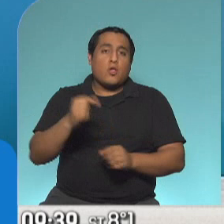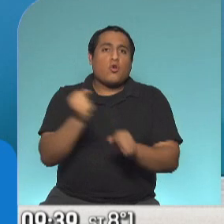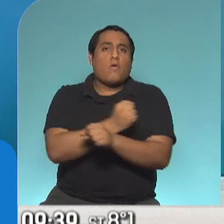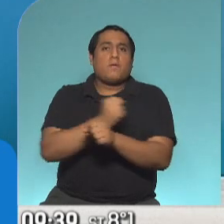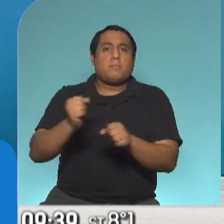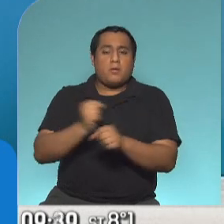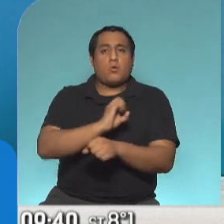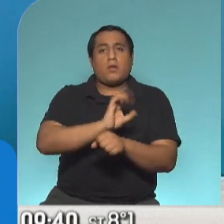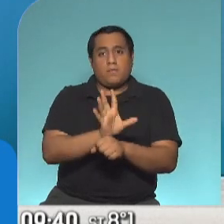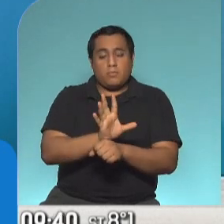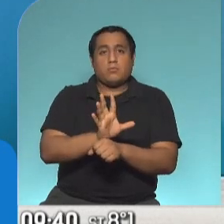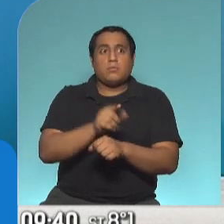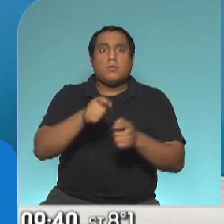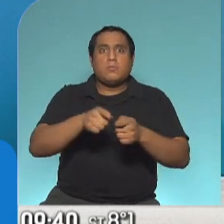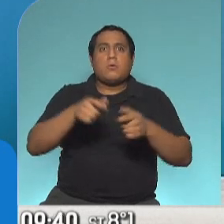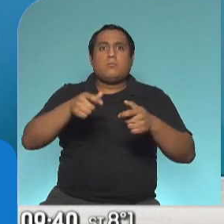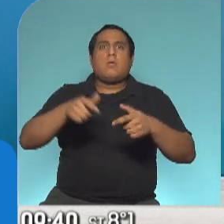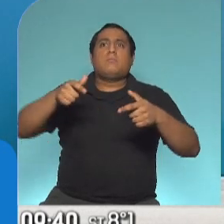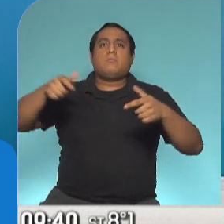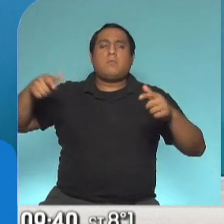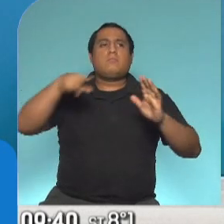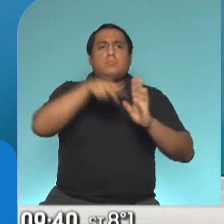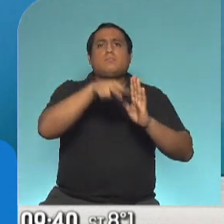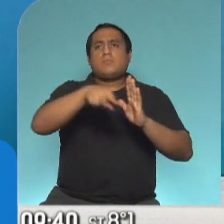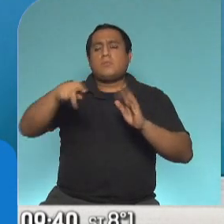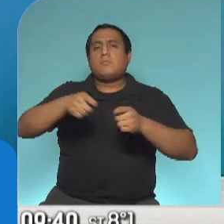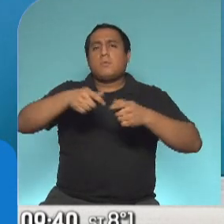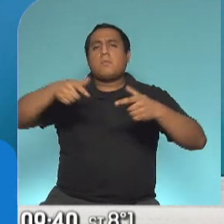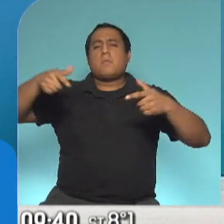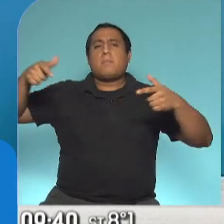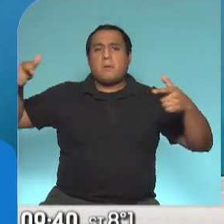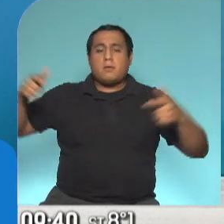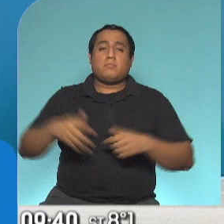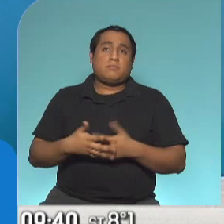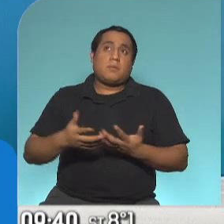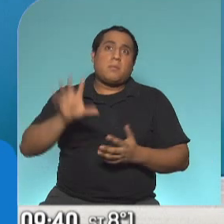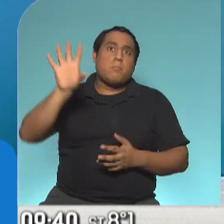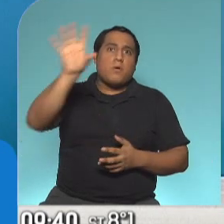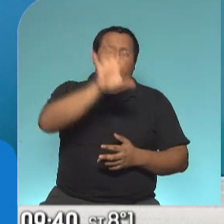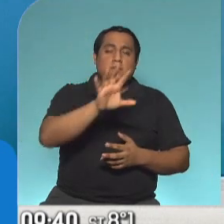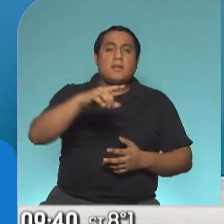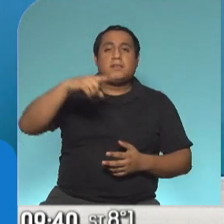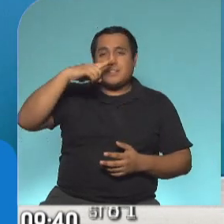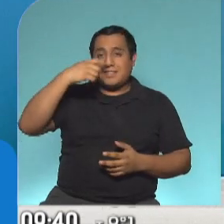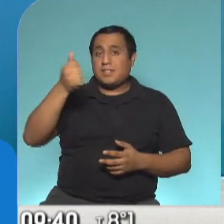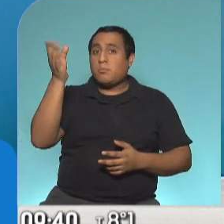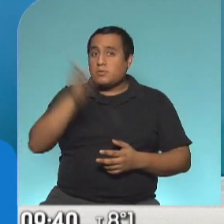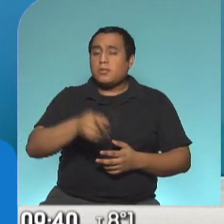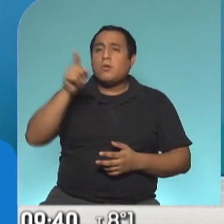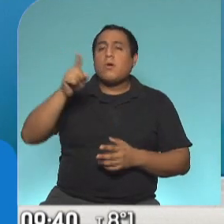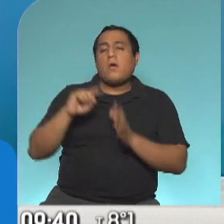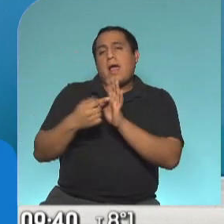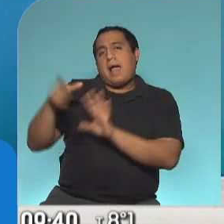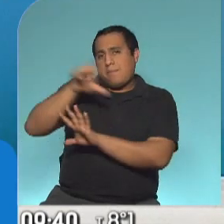también está aumentando el número de pacientes a expensas de las provincias 76 por ciento corresponden a